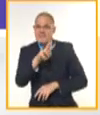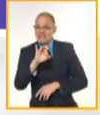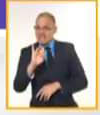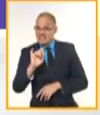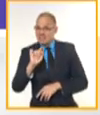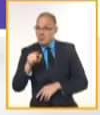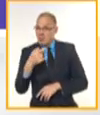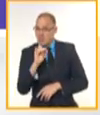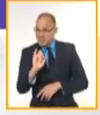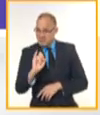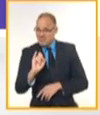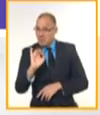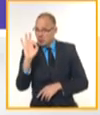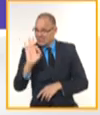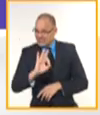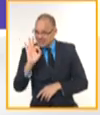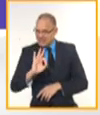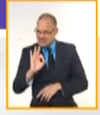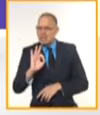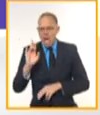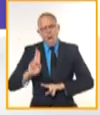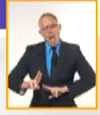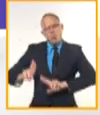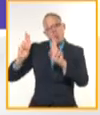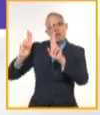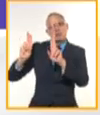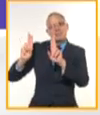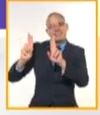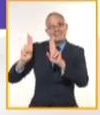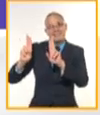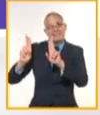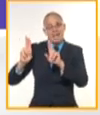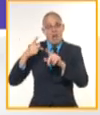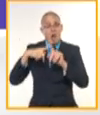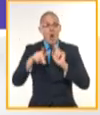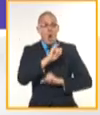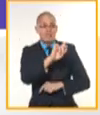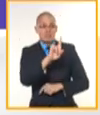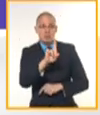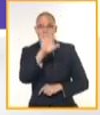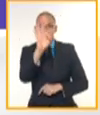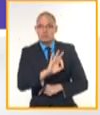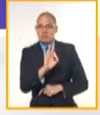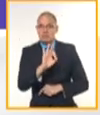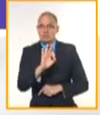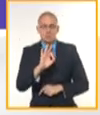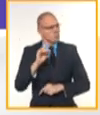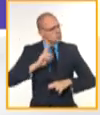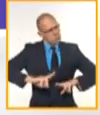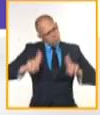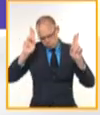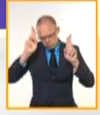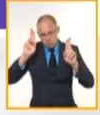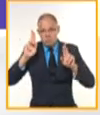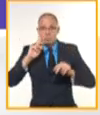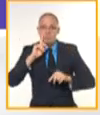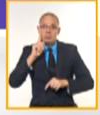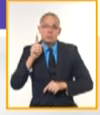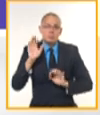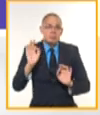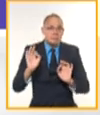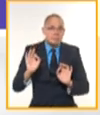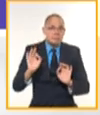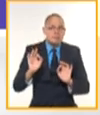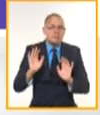pregunta, ¿este nivel de aprobación ha subido algo comparado con la media histórica de los últimos años que ha tenido el Congreso en nivel